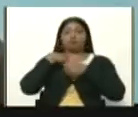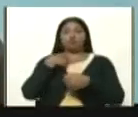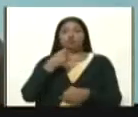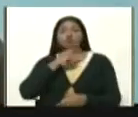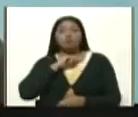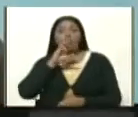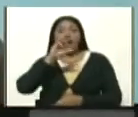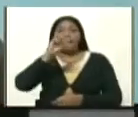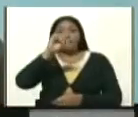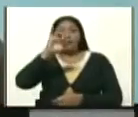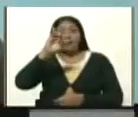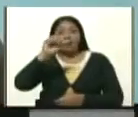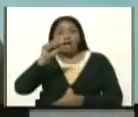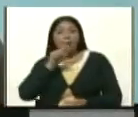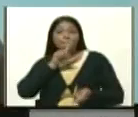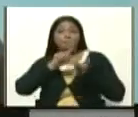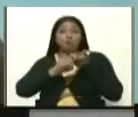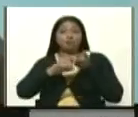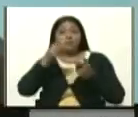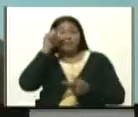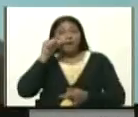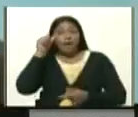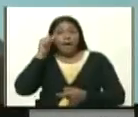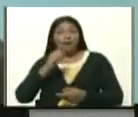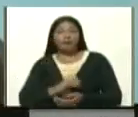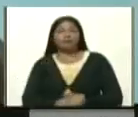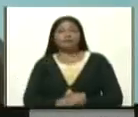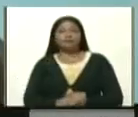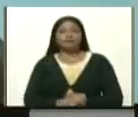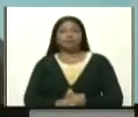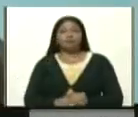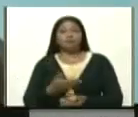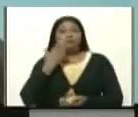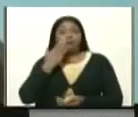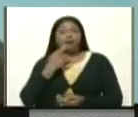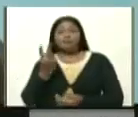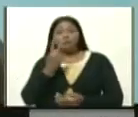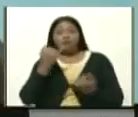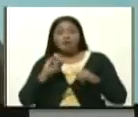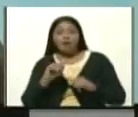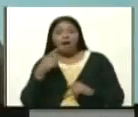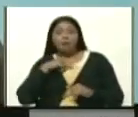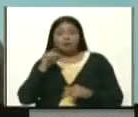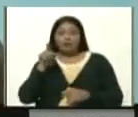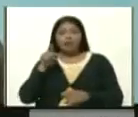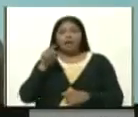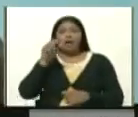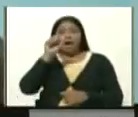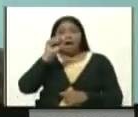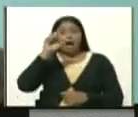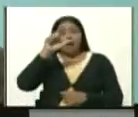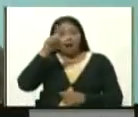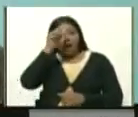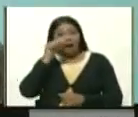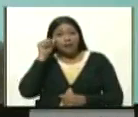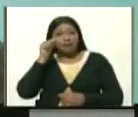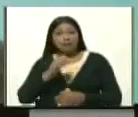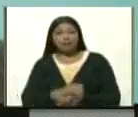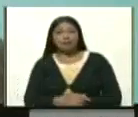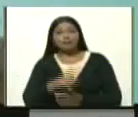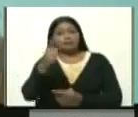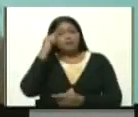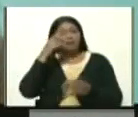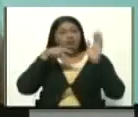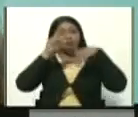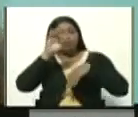madre de 2 niñas y otro 3 maravilloso hijo de Alex. En la cotidianidad uno no imagina la importancia de los instantes. Aquel 12